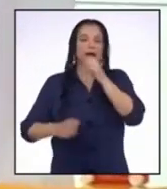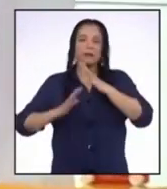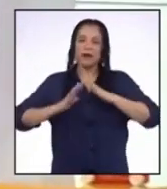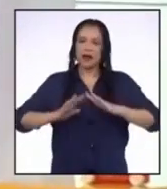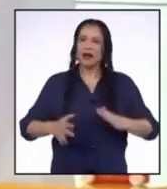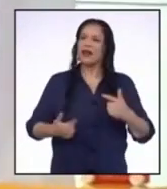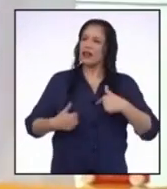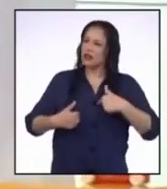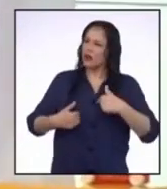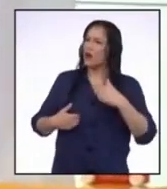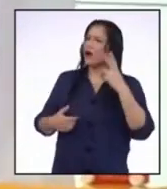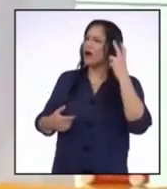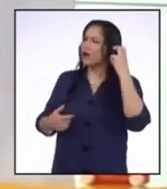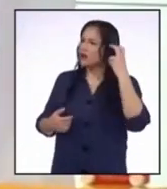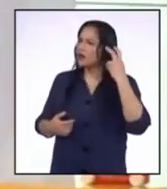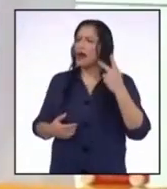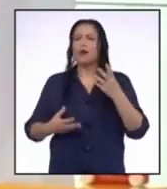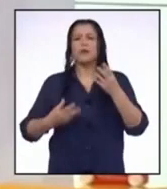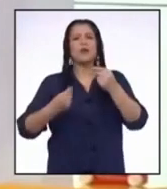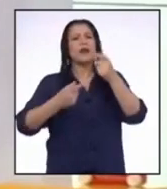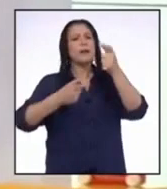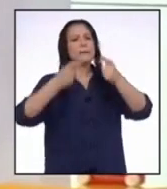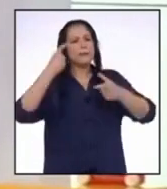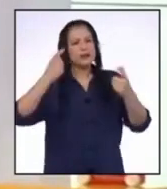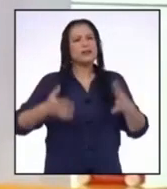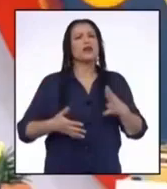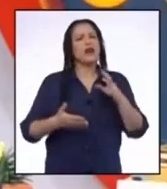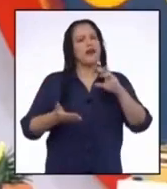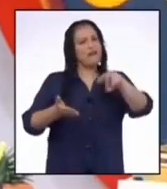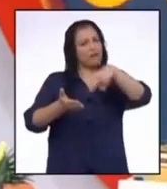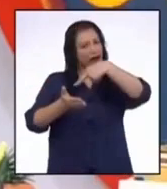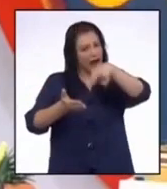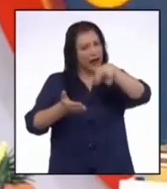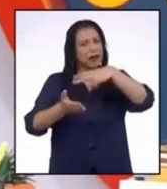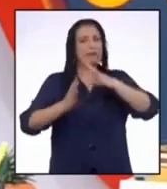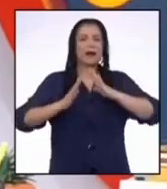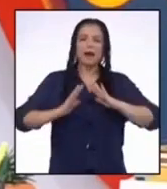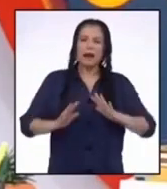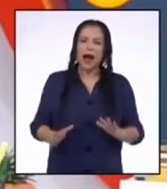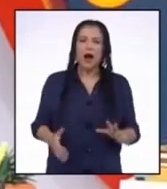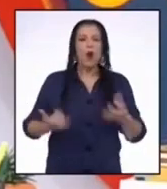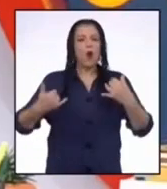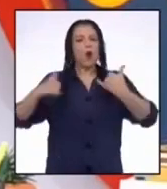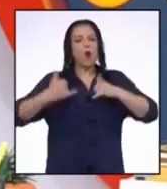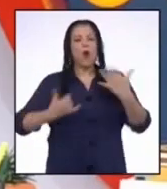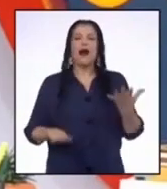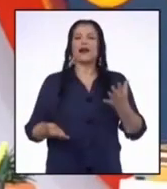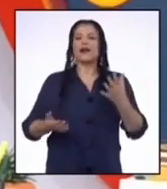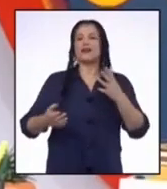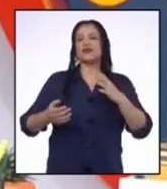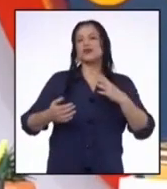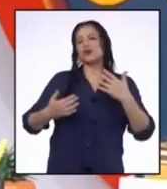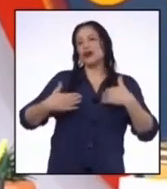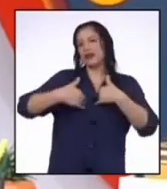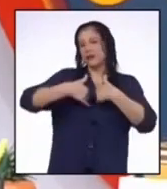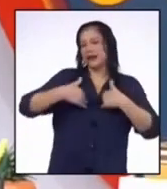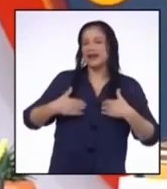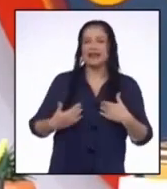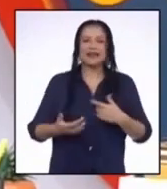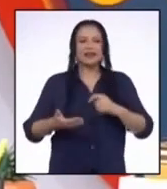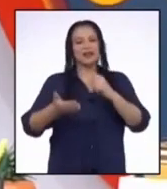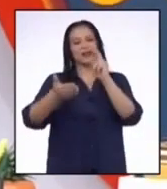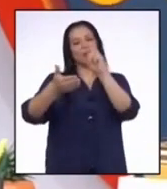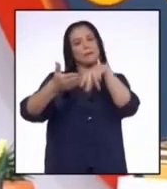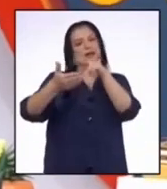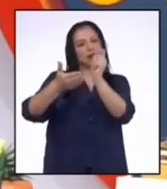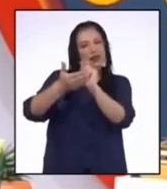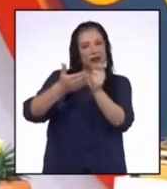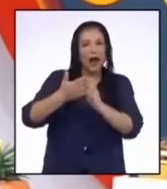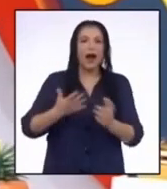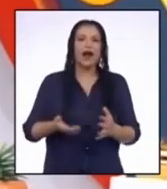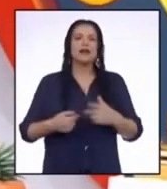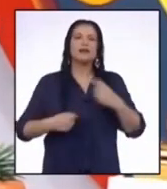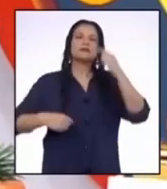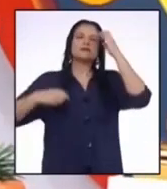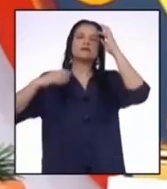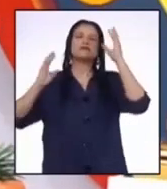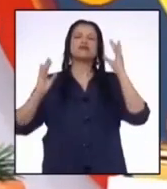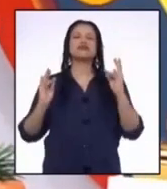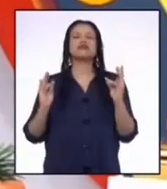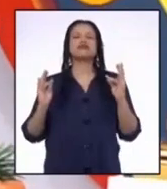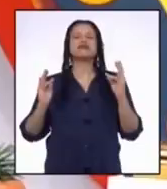a mucha gente que le gusta y le sirve bailar. Jugar con su mascota, pintar, meditar, ordenar su